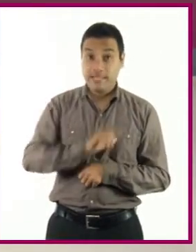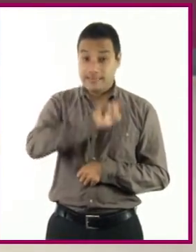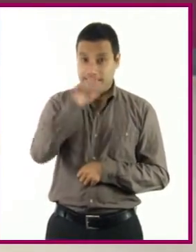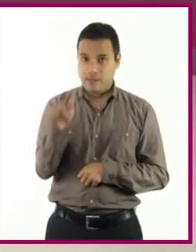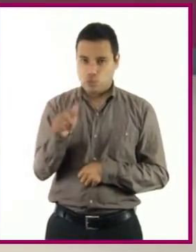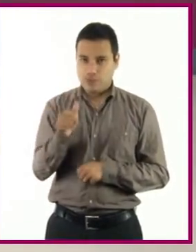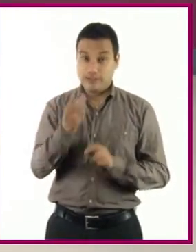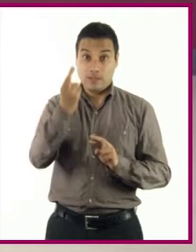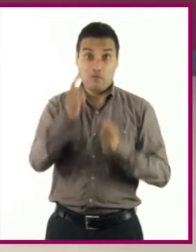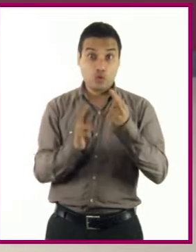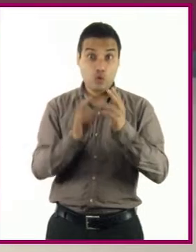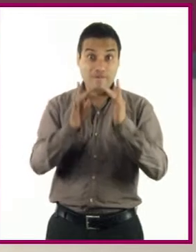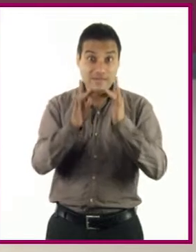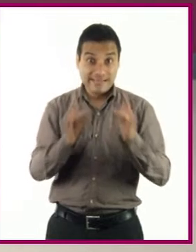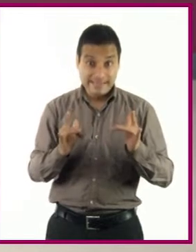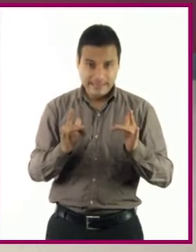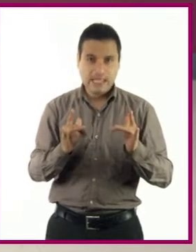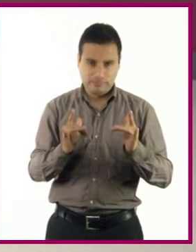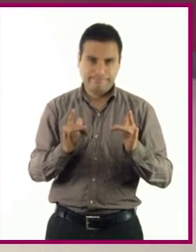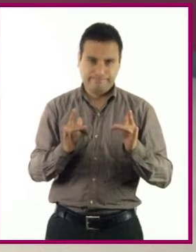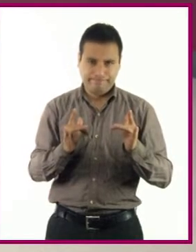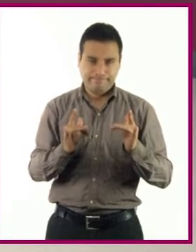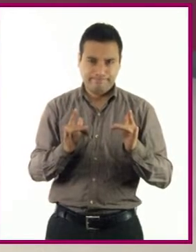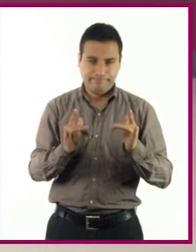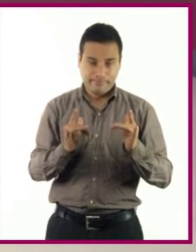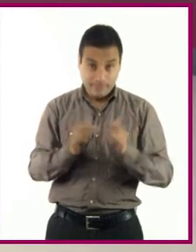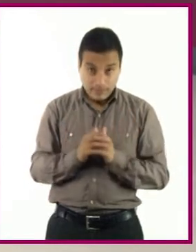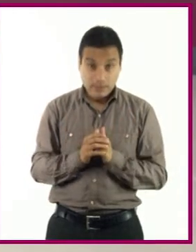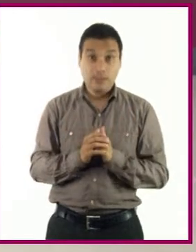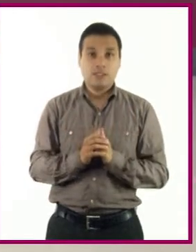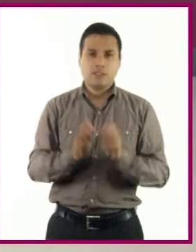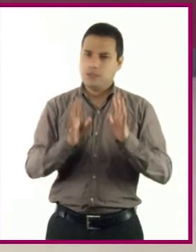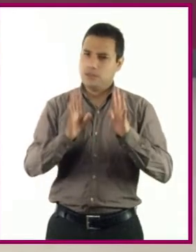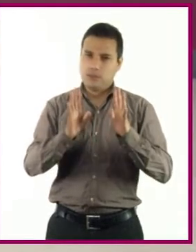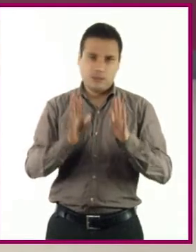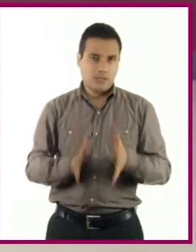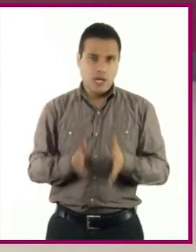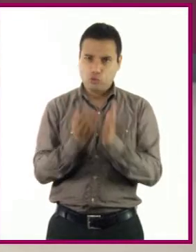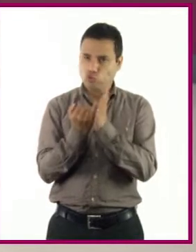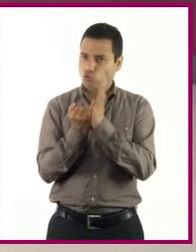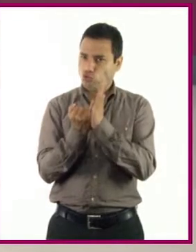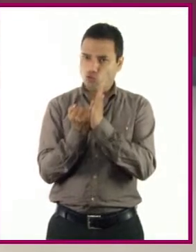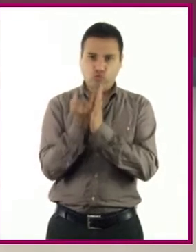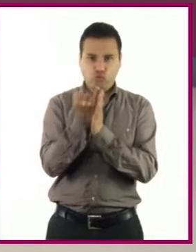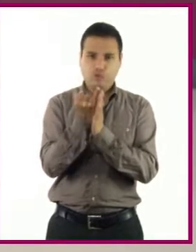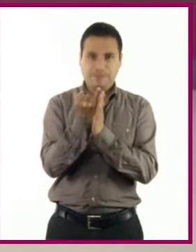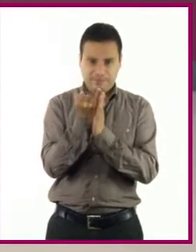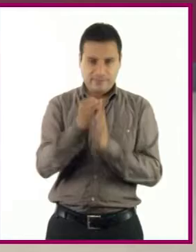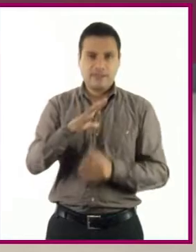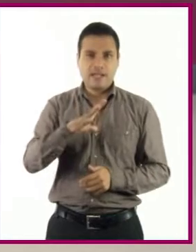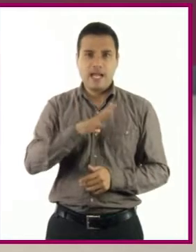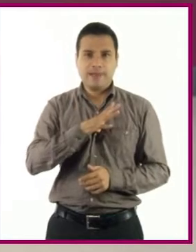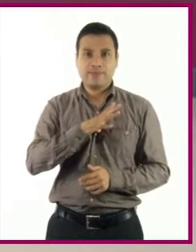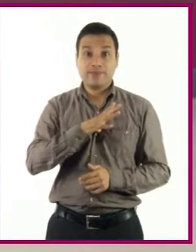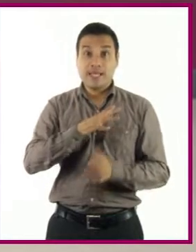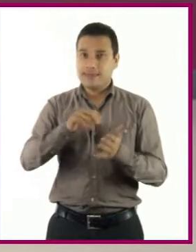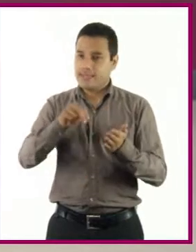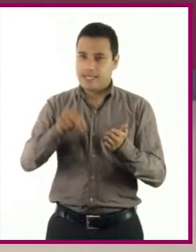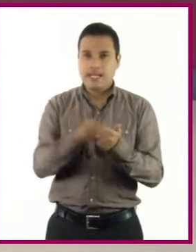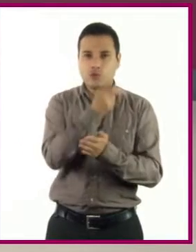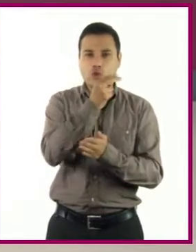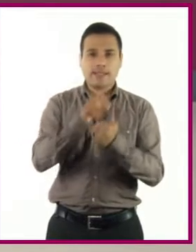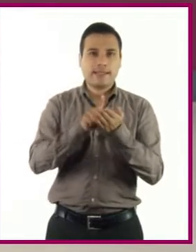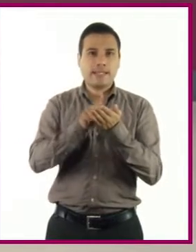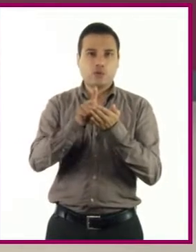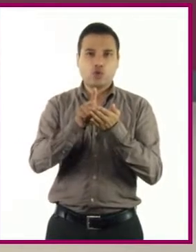el triunfo de la Revolución Francesa, estos adquirieron su forma definitiva en la Declaración de los Derechos del Hombre y del